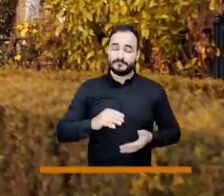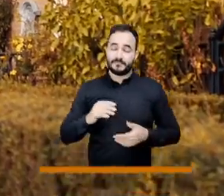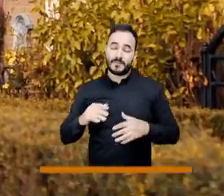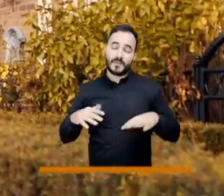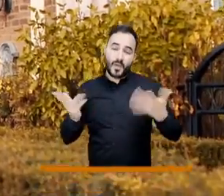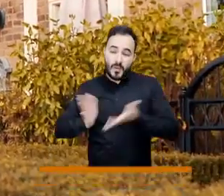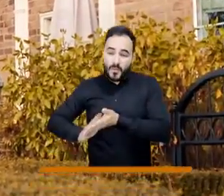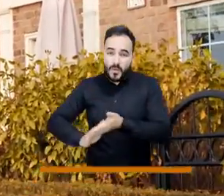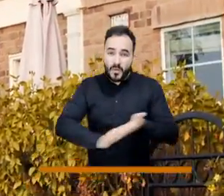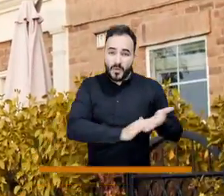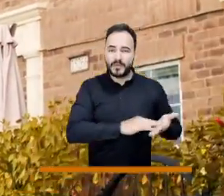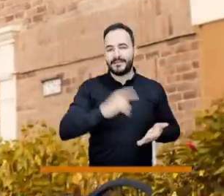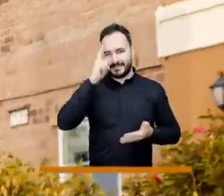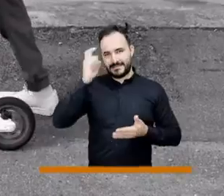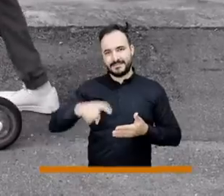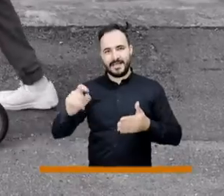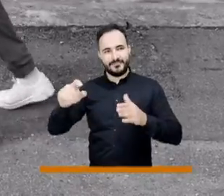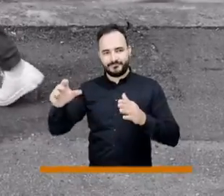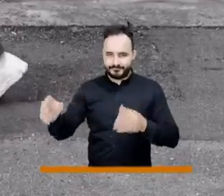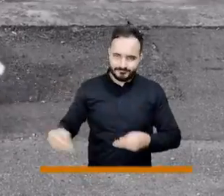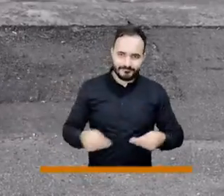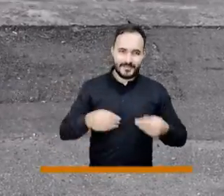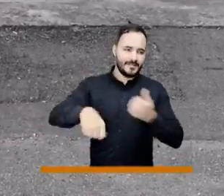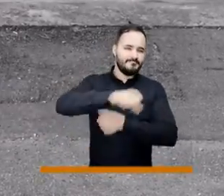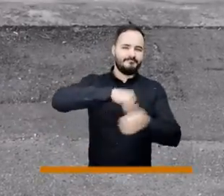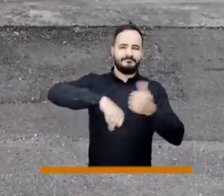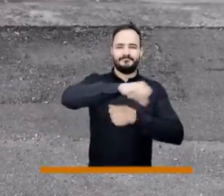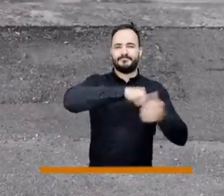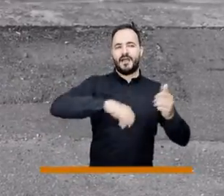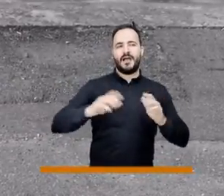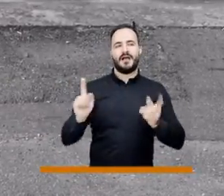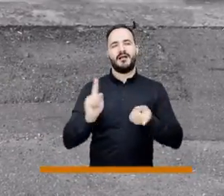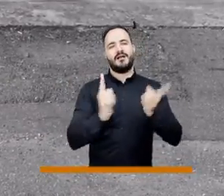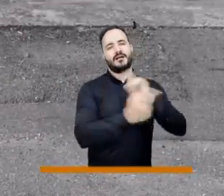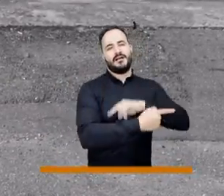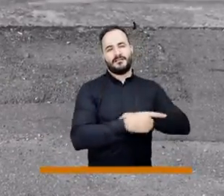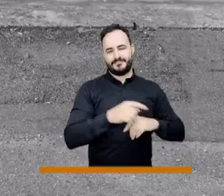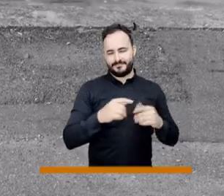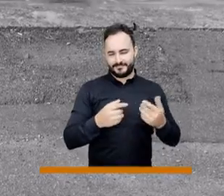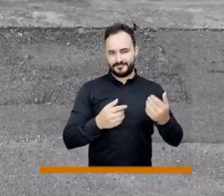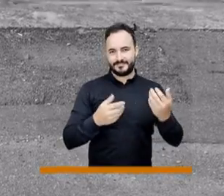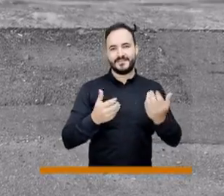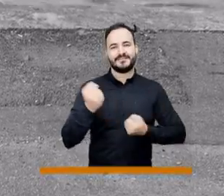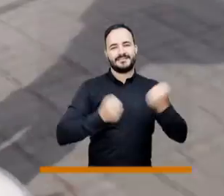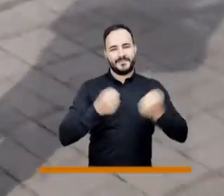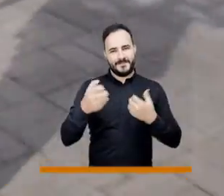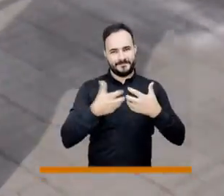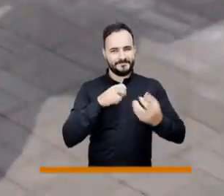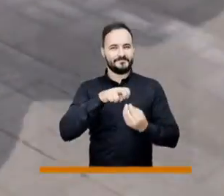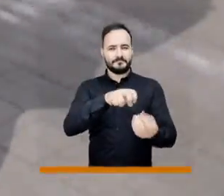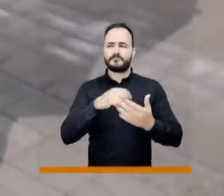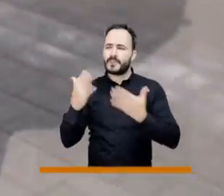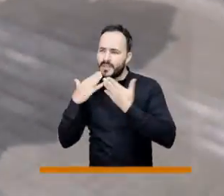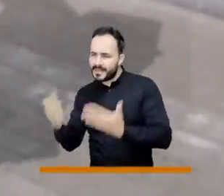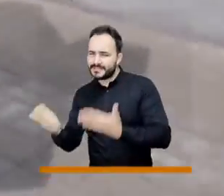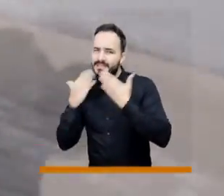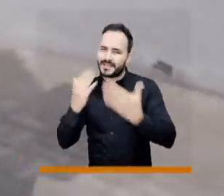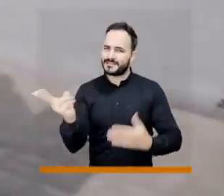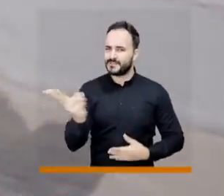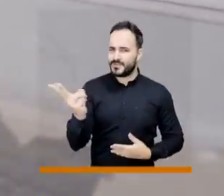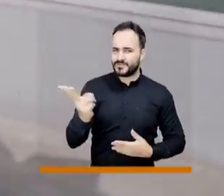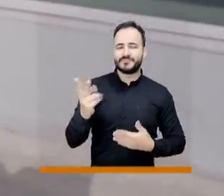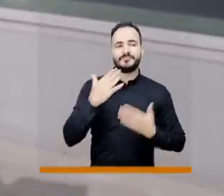esas las vamos a resolver transitando hacia la movilidad eléctrica. Muchísimas gracias, doctor Ricardo, concejal. Y nosotros nos